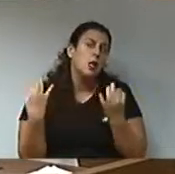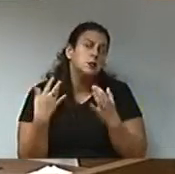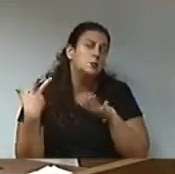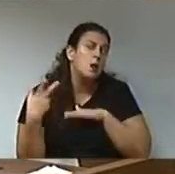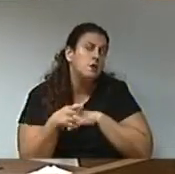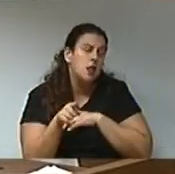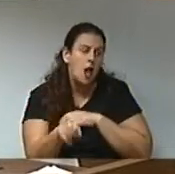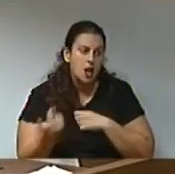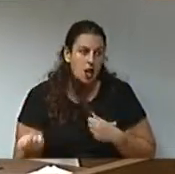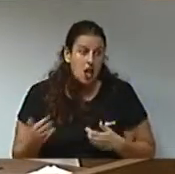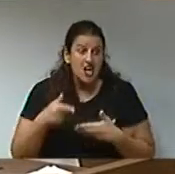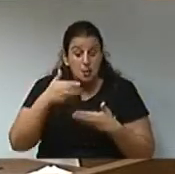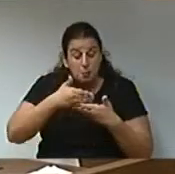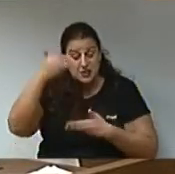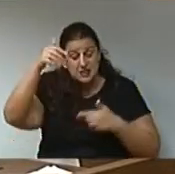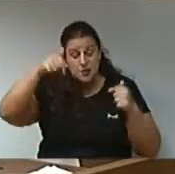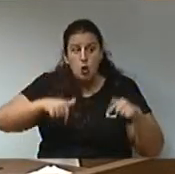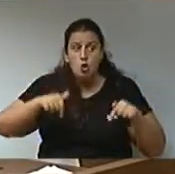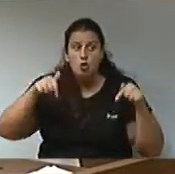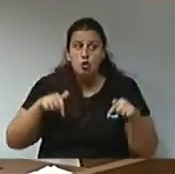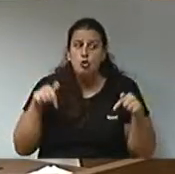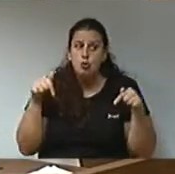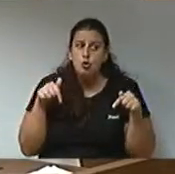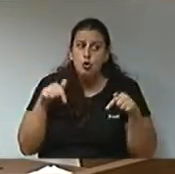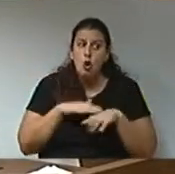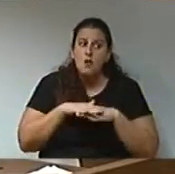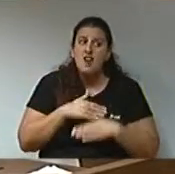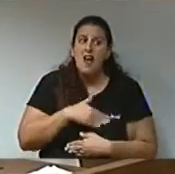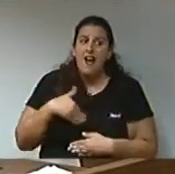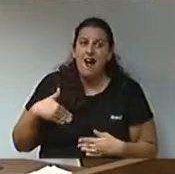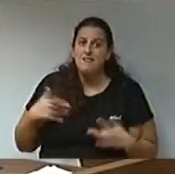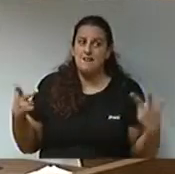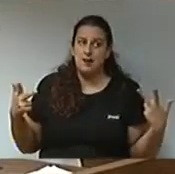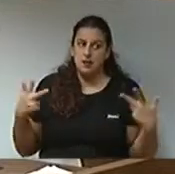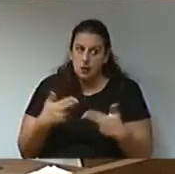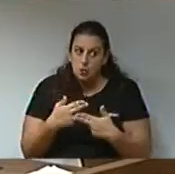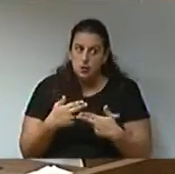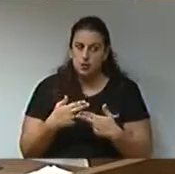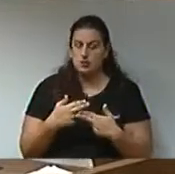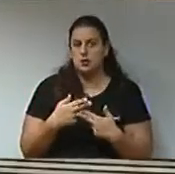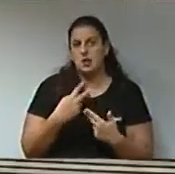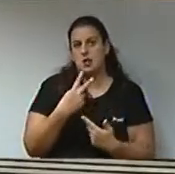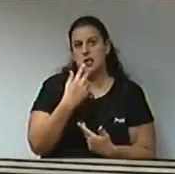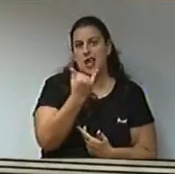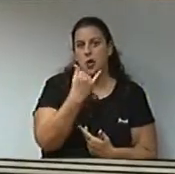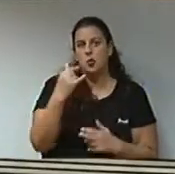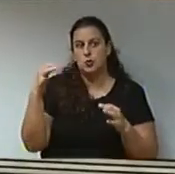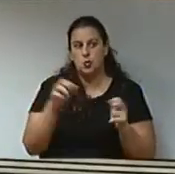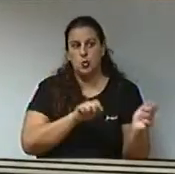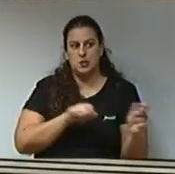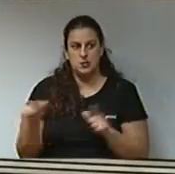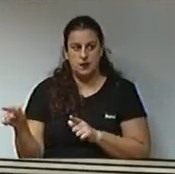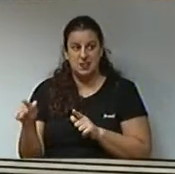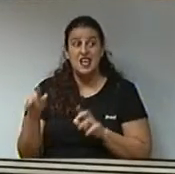Esto es prensa de hoy, señor Puig. El Gobierno prevé recortar el 40% del Tajo Segura, 6.000 puestos de